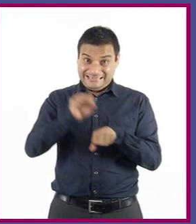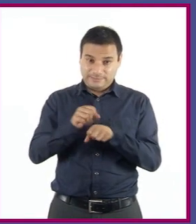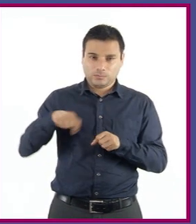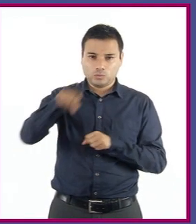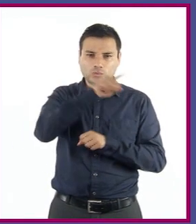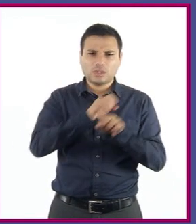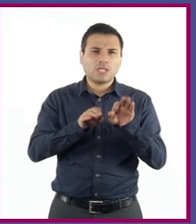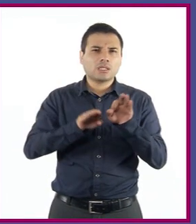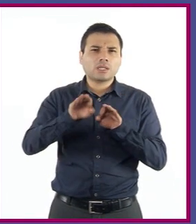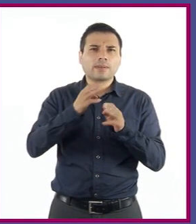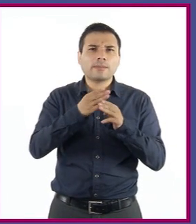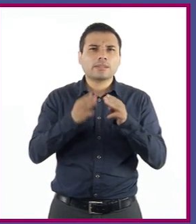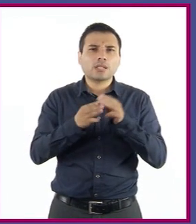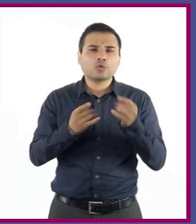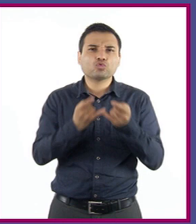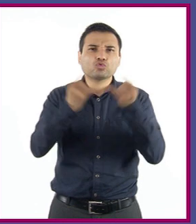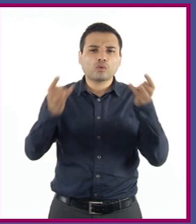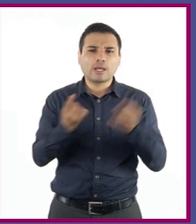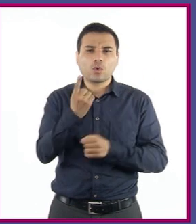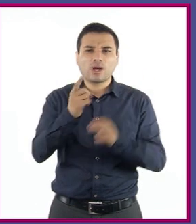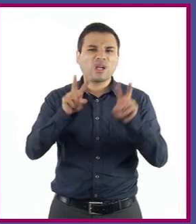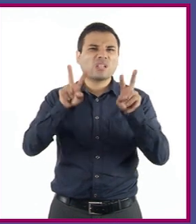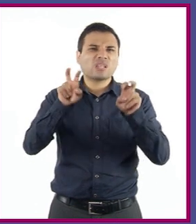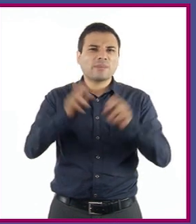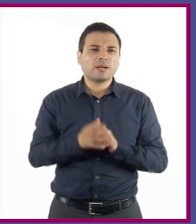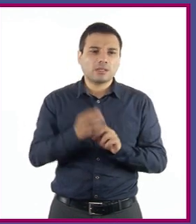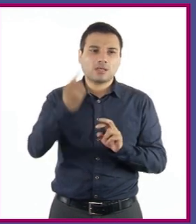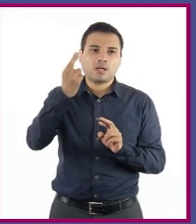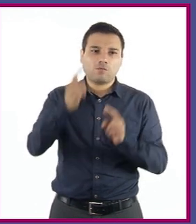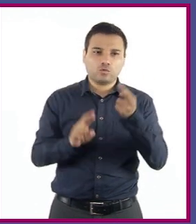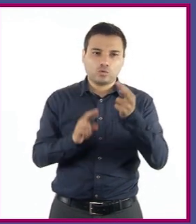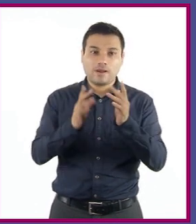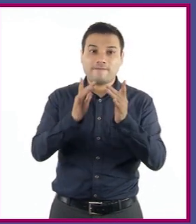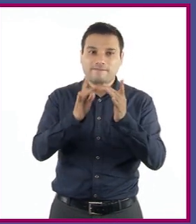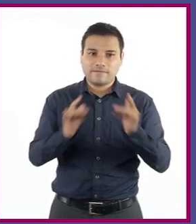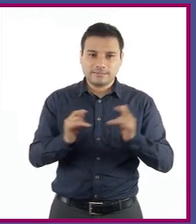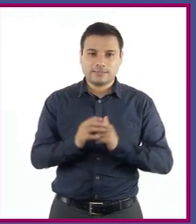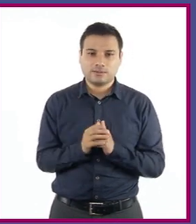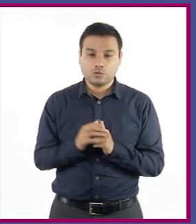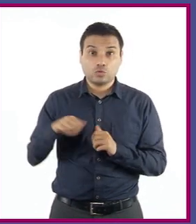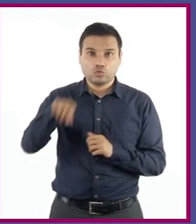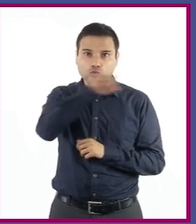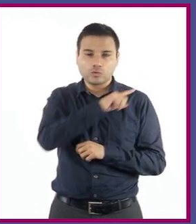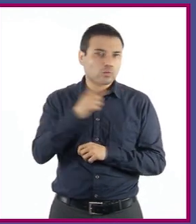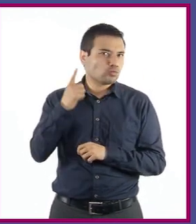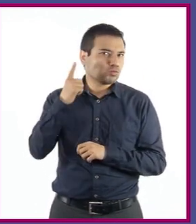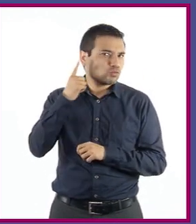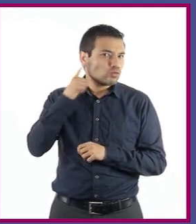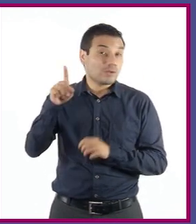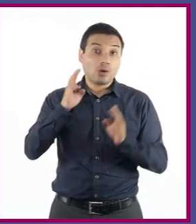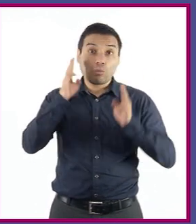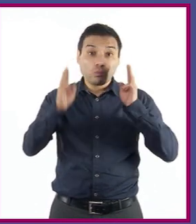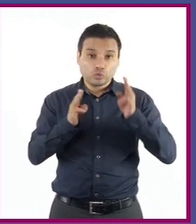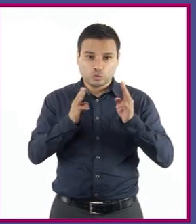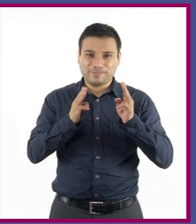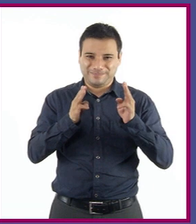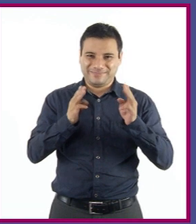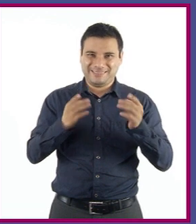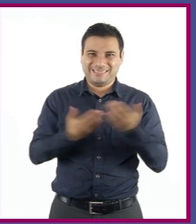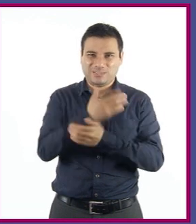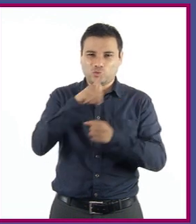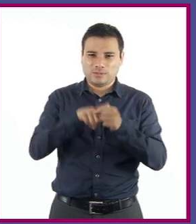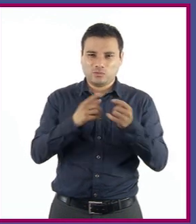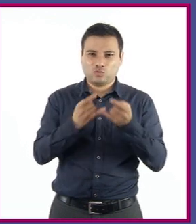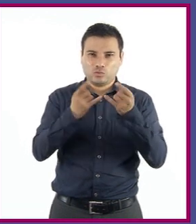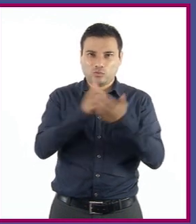en la asignatura de Historia 1 el tema de la Revolución Francesa y nos enteramos que en el Museo Nacional de Historia en la Ciudad de